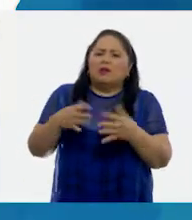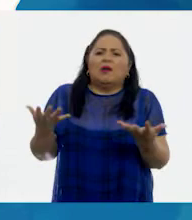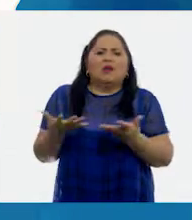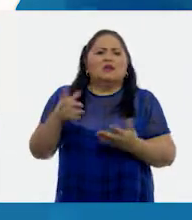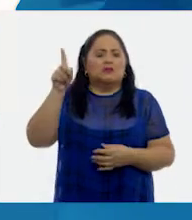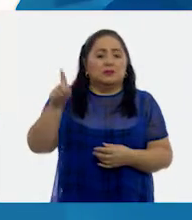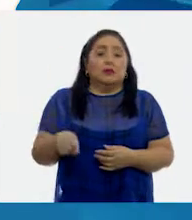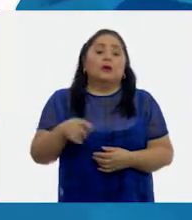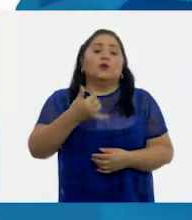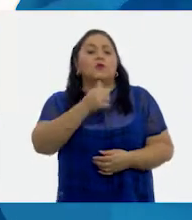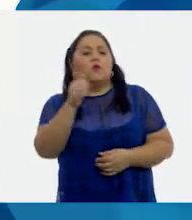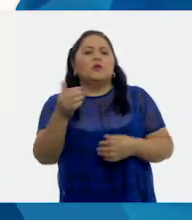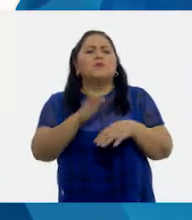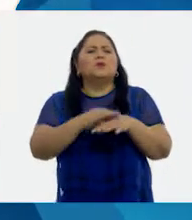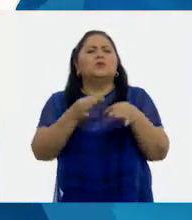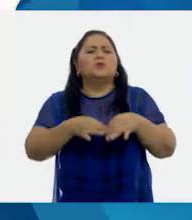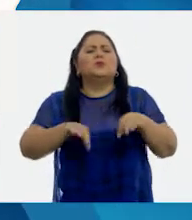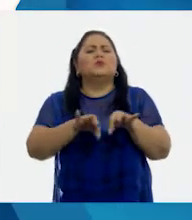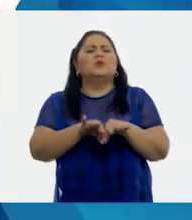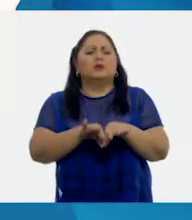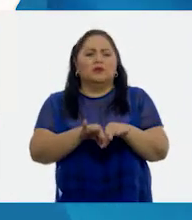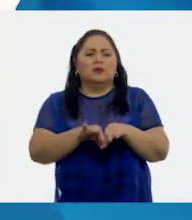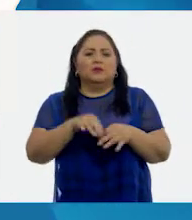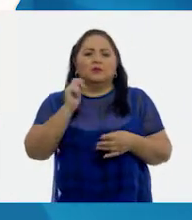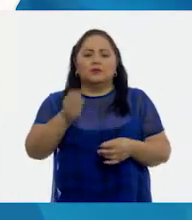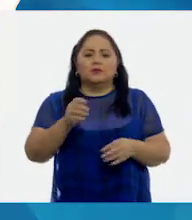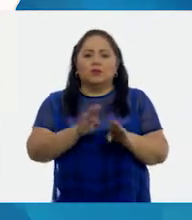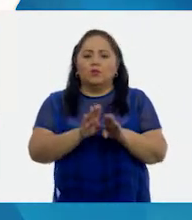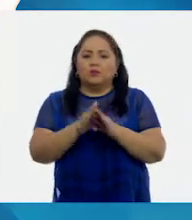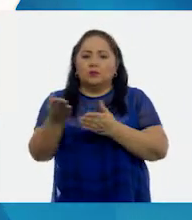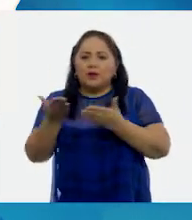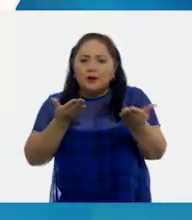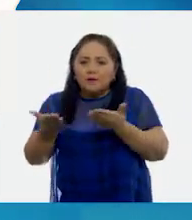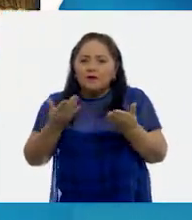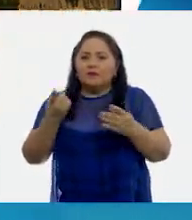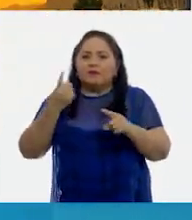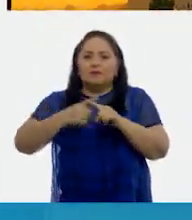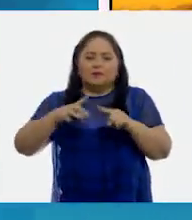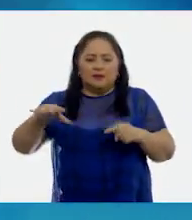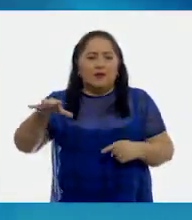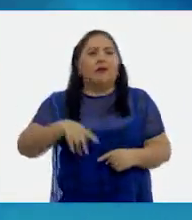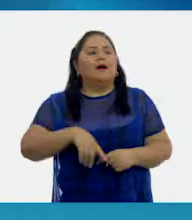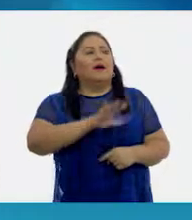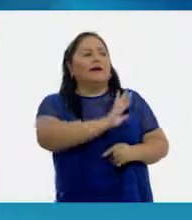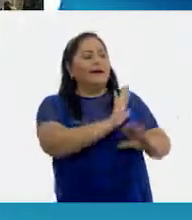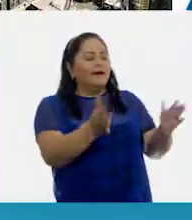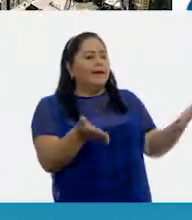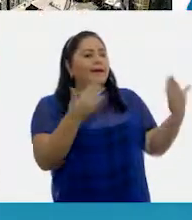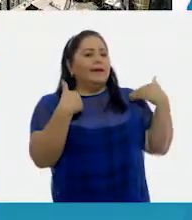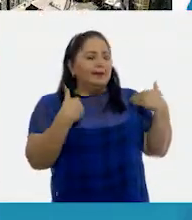muy importante, la disponibilidad de servicios. Ah, así es que